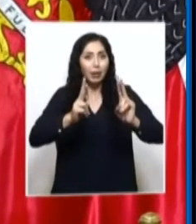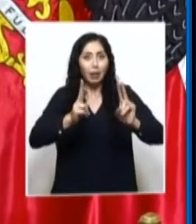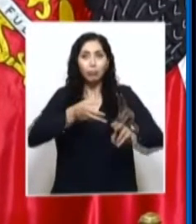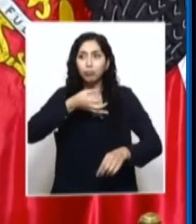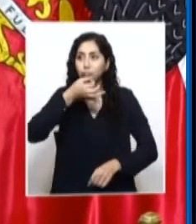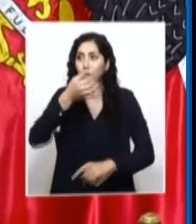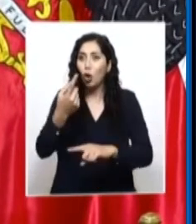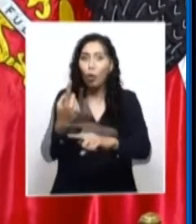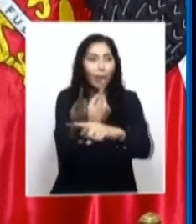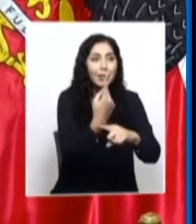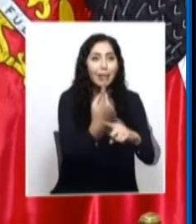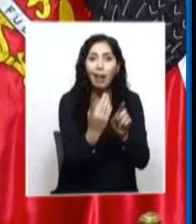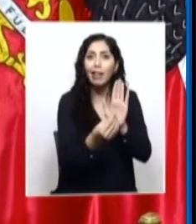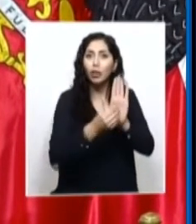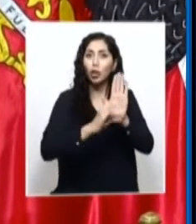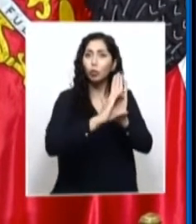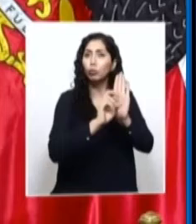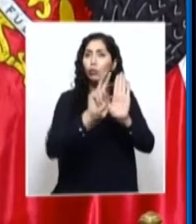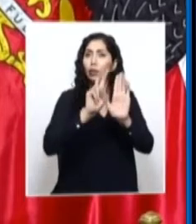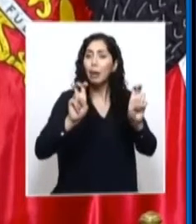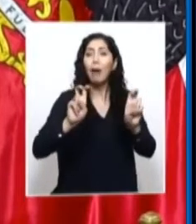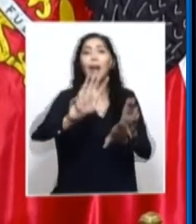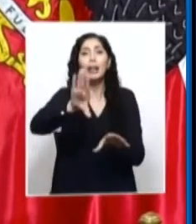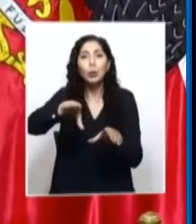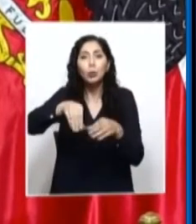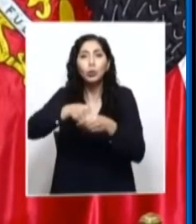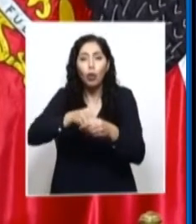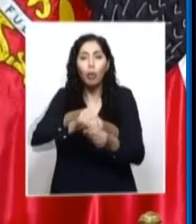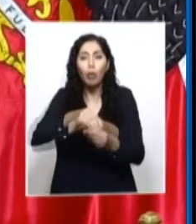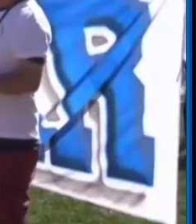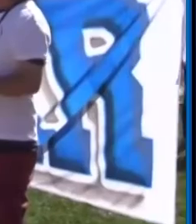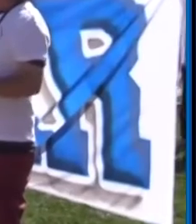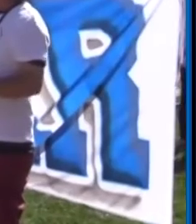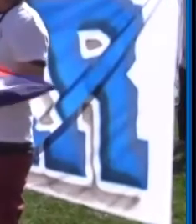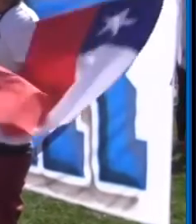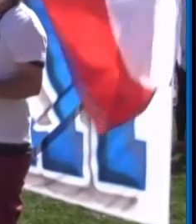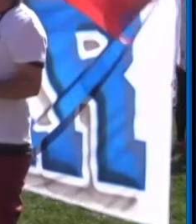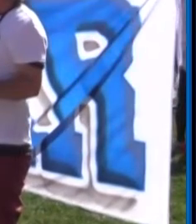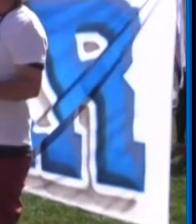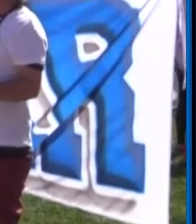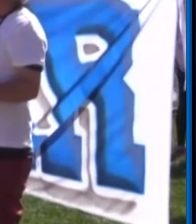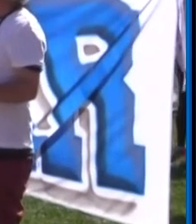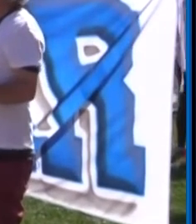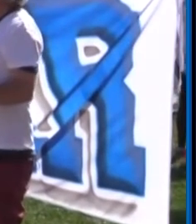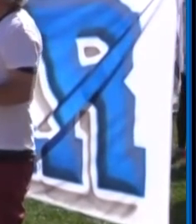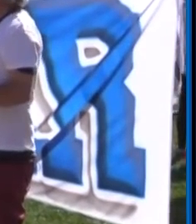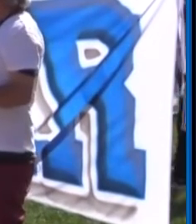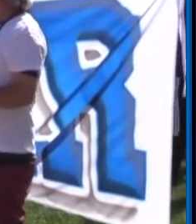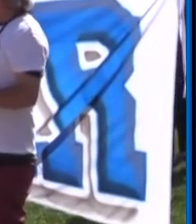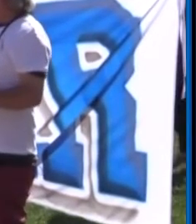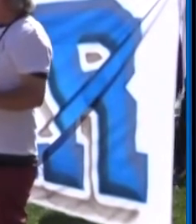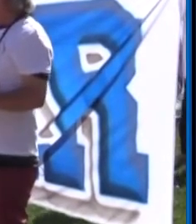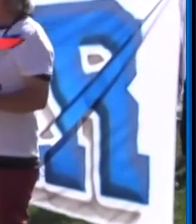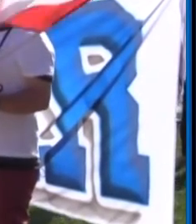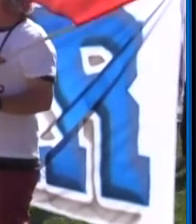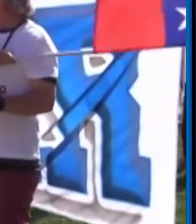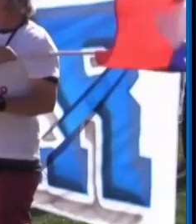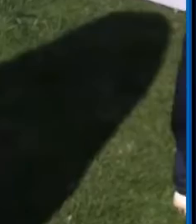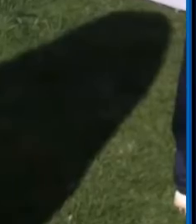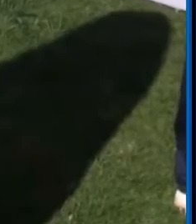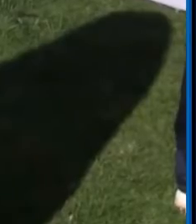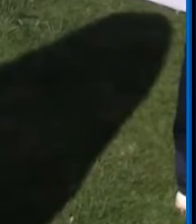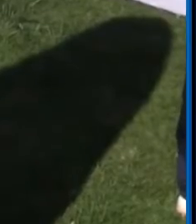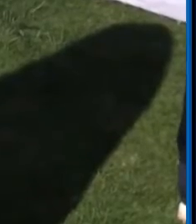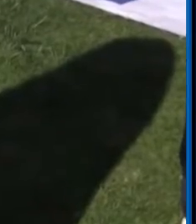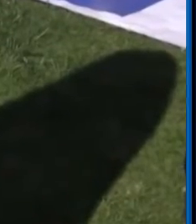serie de materias, en lo que podríamos llamar este indigenismo, que a mi juicio se ha excedido en el texto constitucional. Y